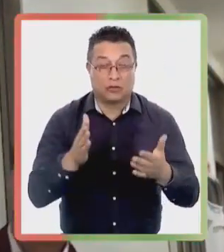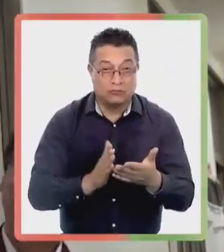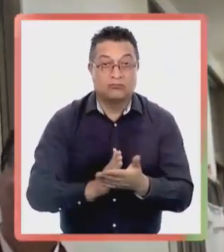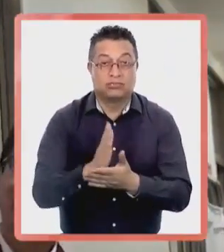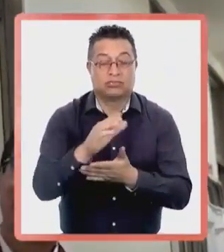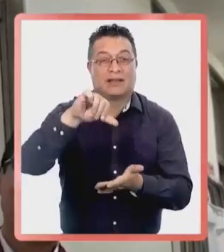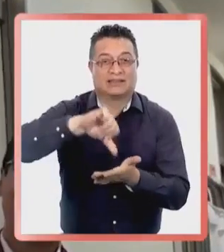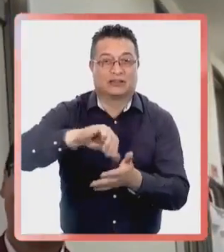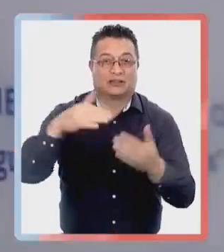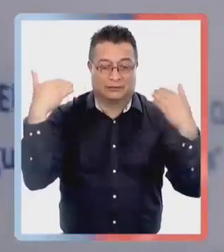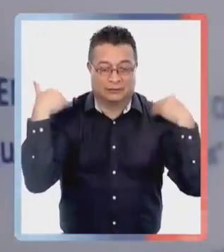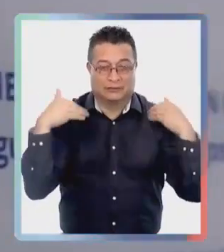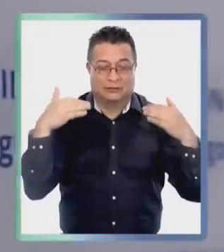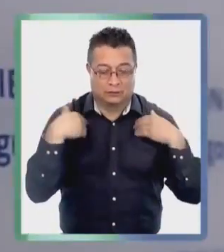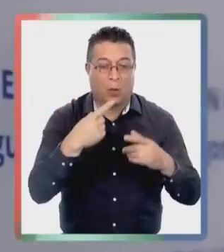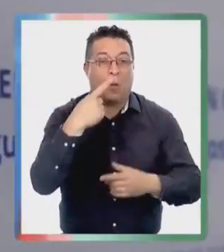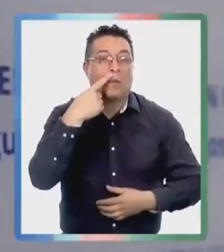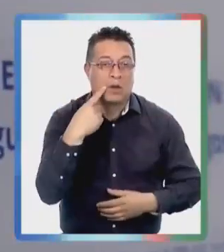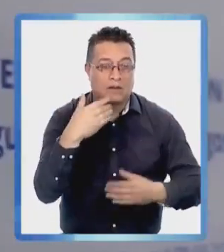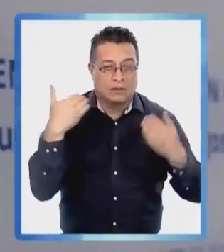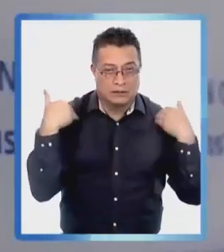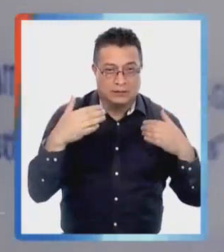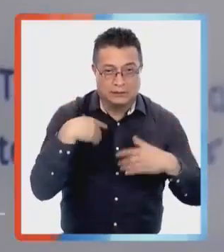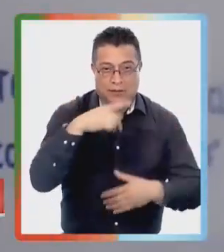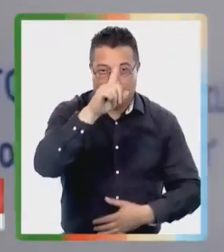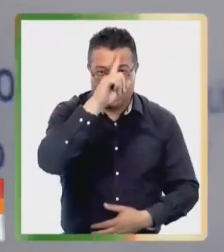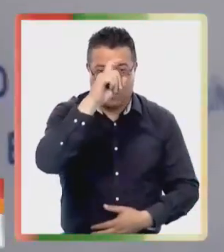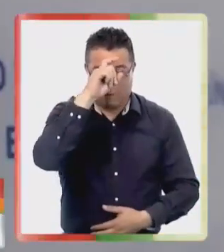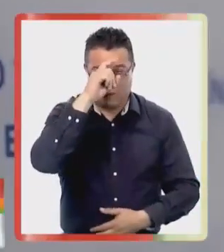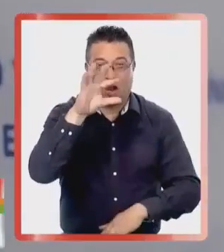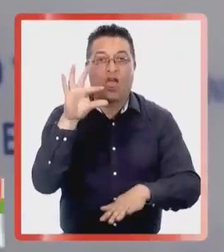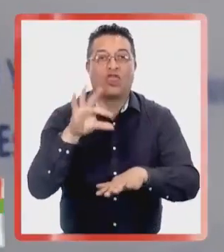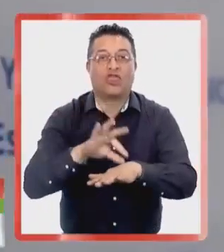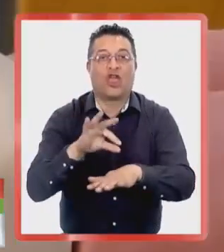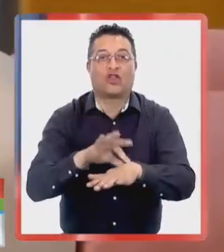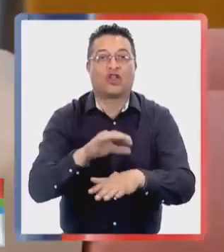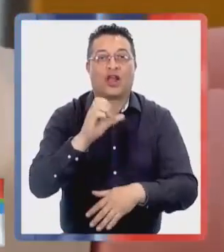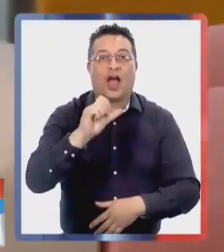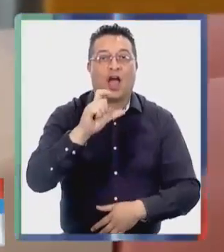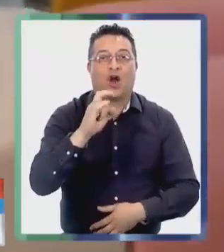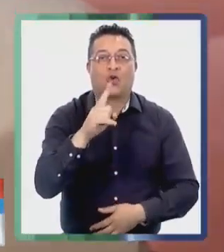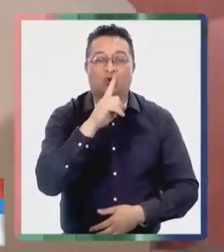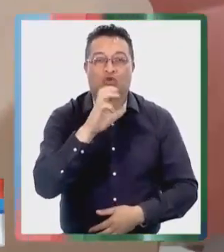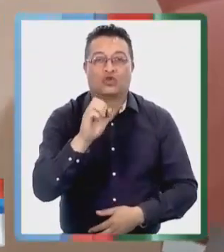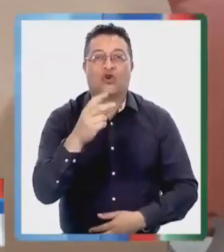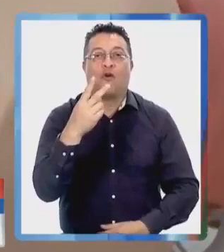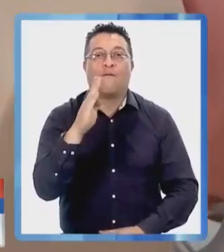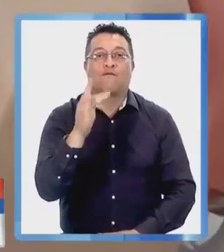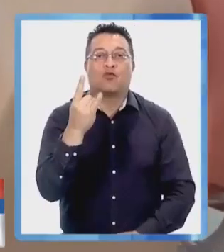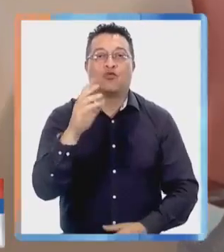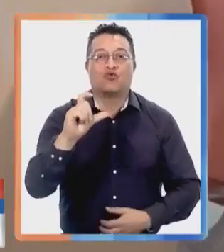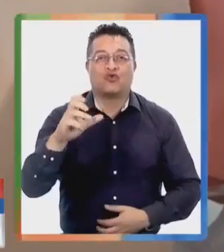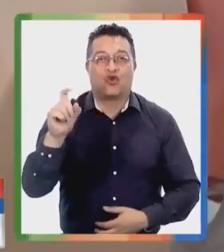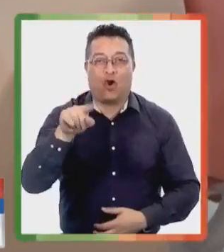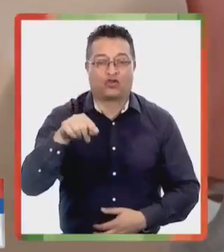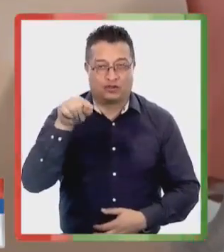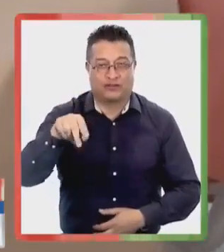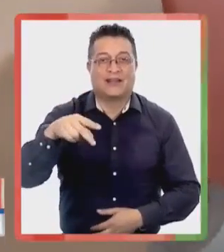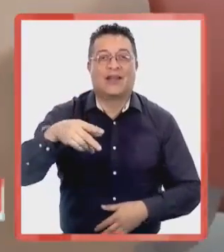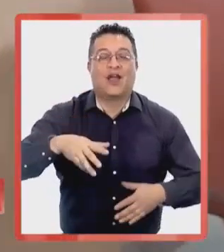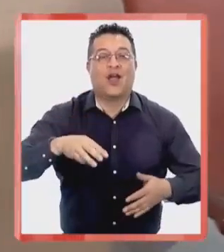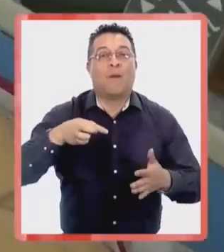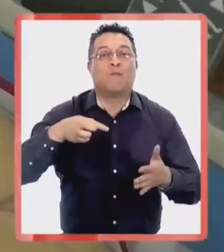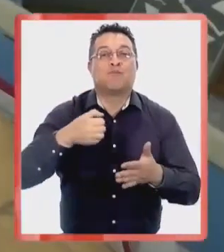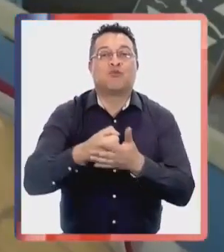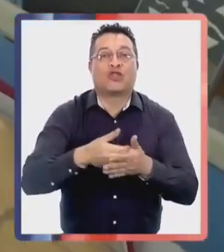Inaugurado el Centro de Entrenamiento y Simulación Clínica en el Hospital Dr. Augusto Esman Burgos de la comuna de Puerto